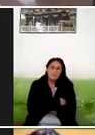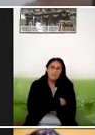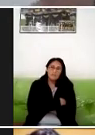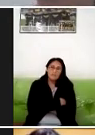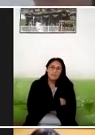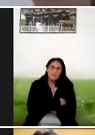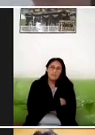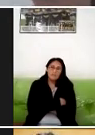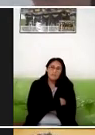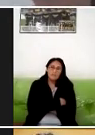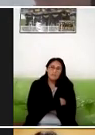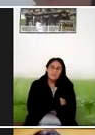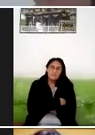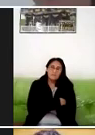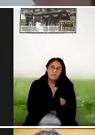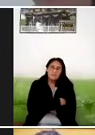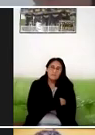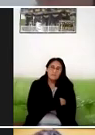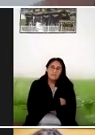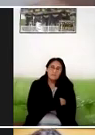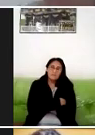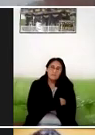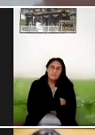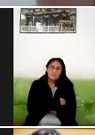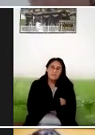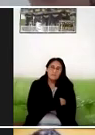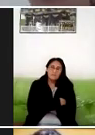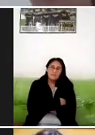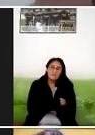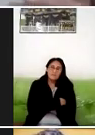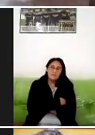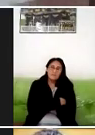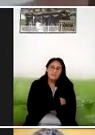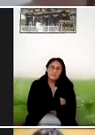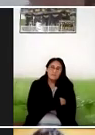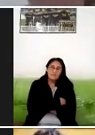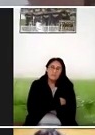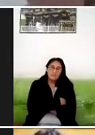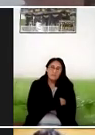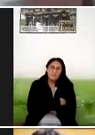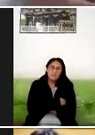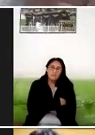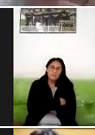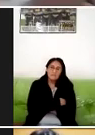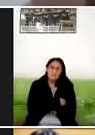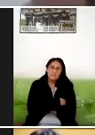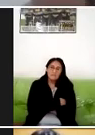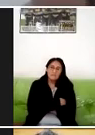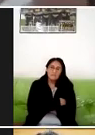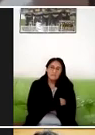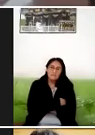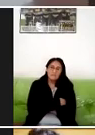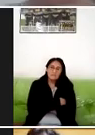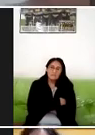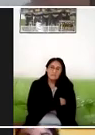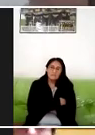estratos de músculo. ¿Se entiende? Y después tenemos el perimetrio, que es el que ayuda a recubrir todo y hacerlo un